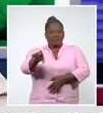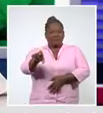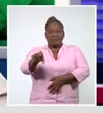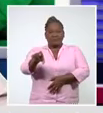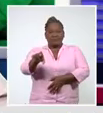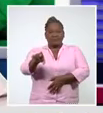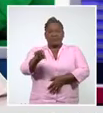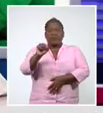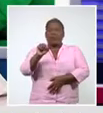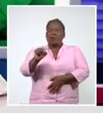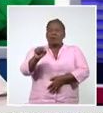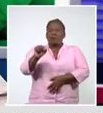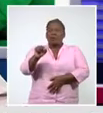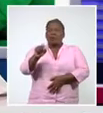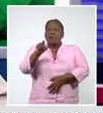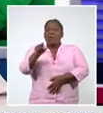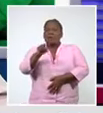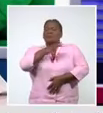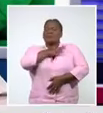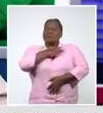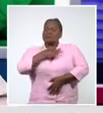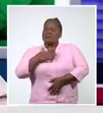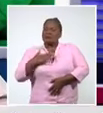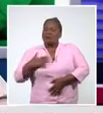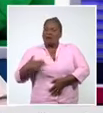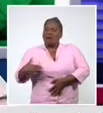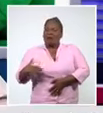un poco que para sensibilizar